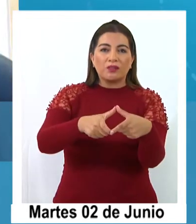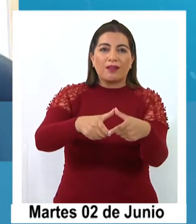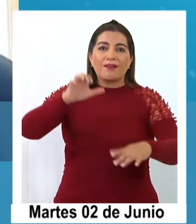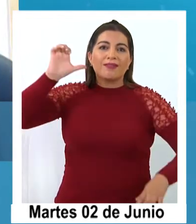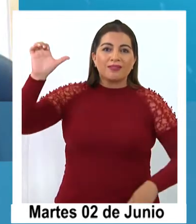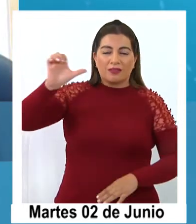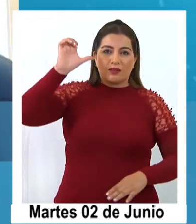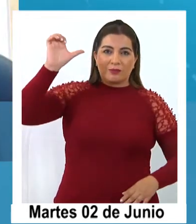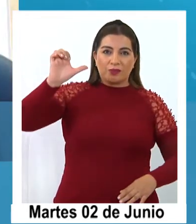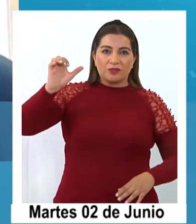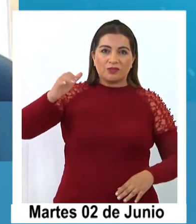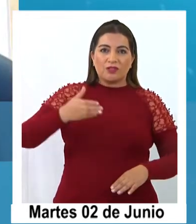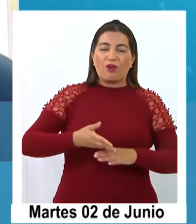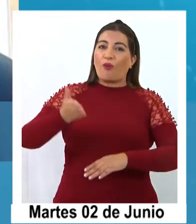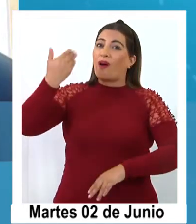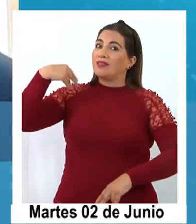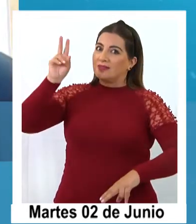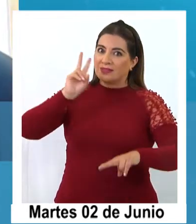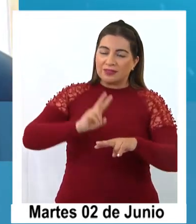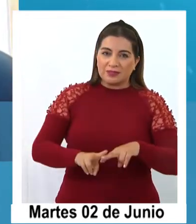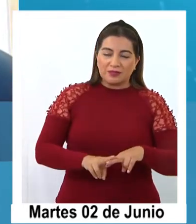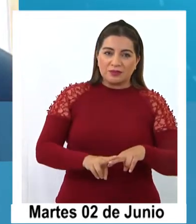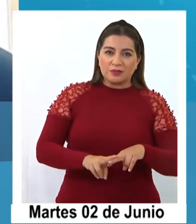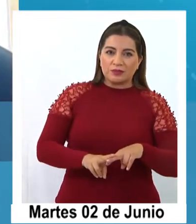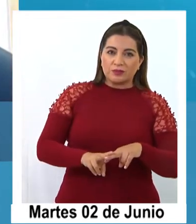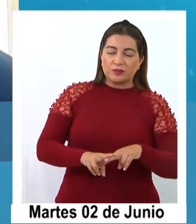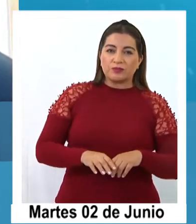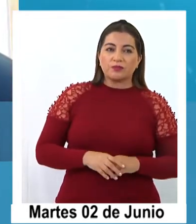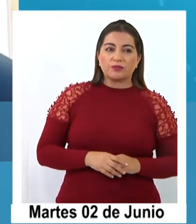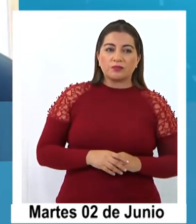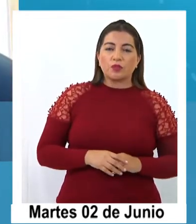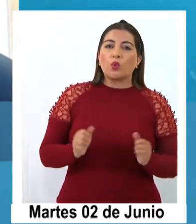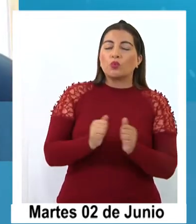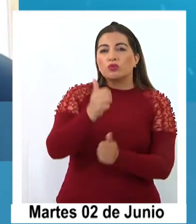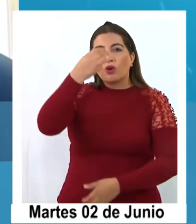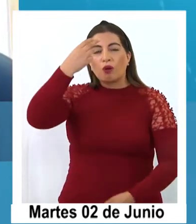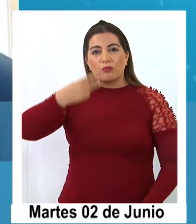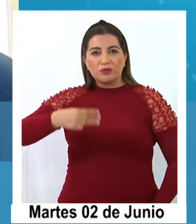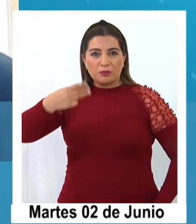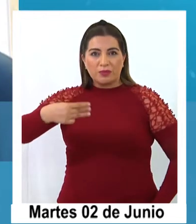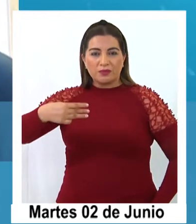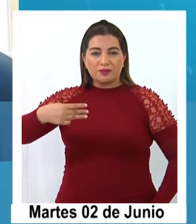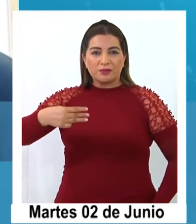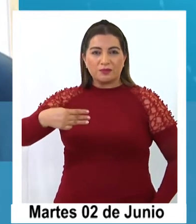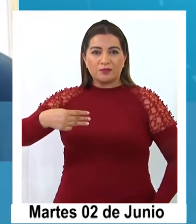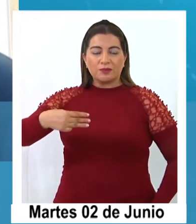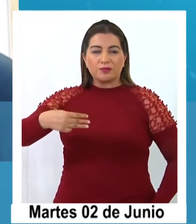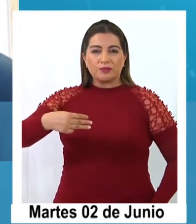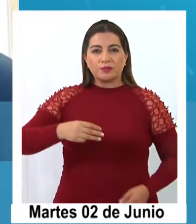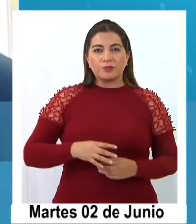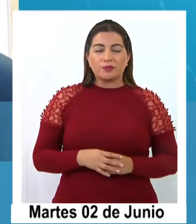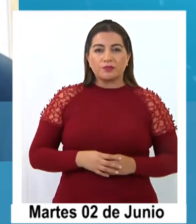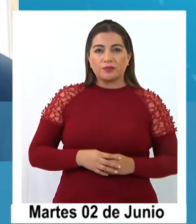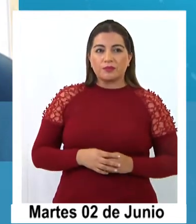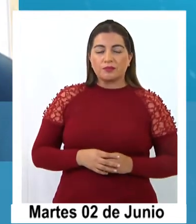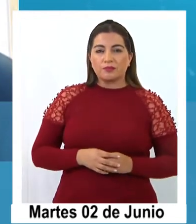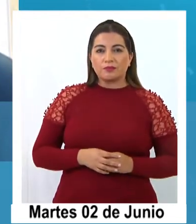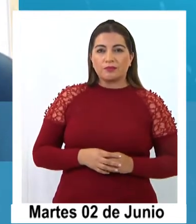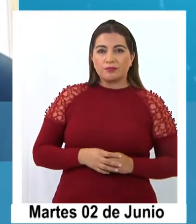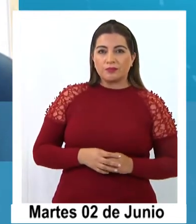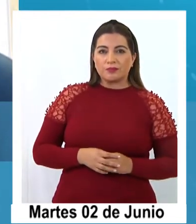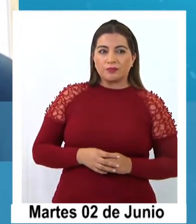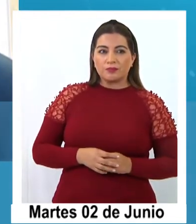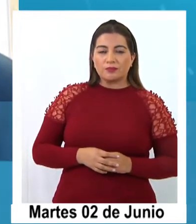de emergencia, como debiera haberse enfrentado esto, con municipios, con con, bueno,